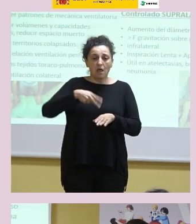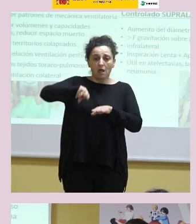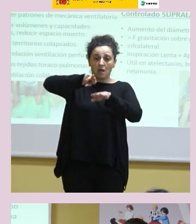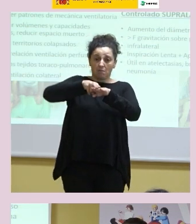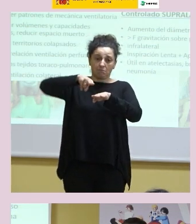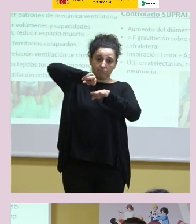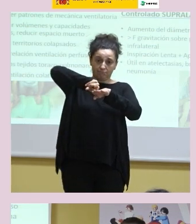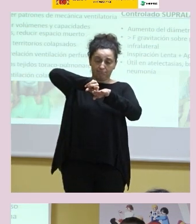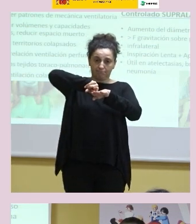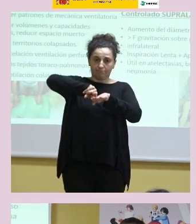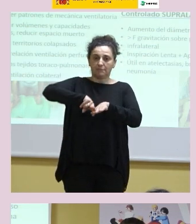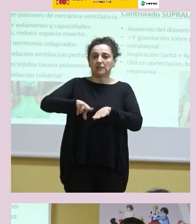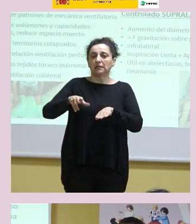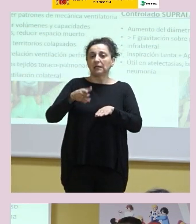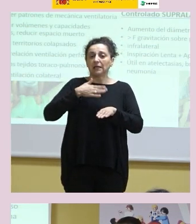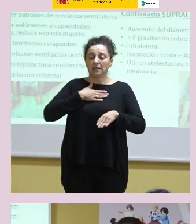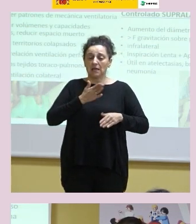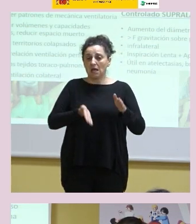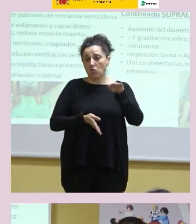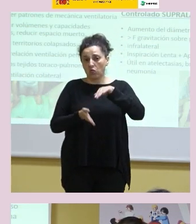ventilamos el pulmón que queda en la zona superior.